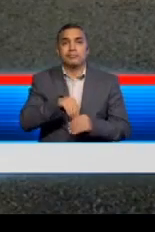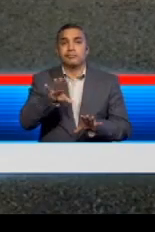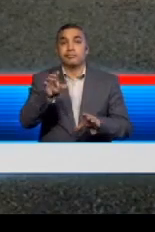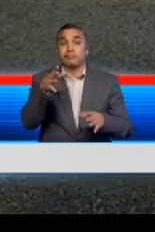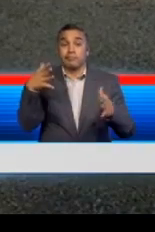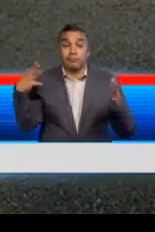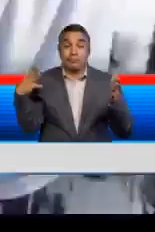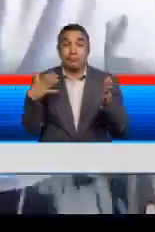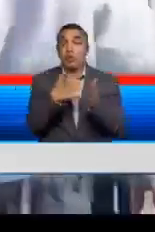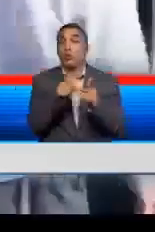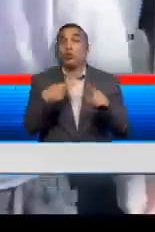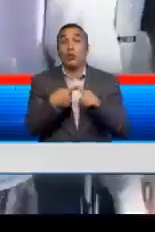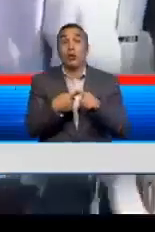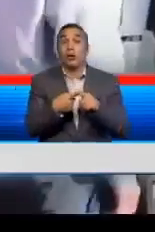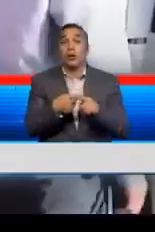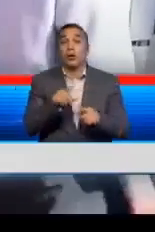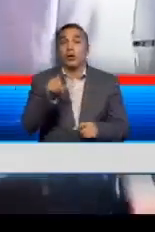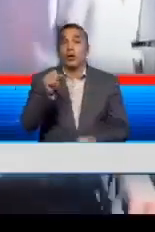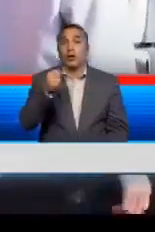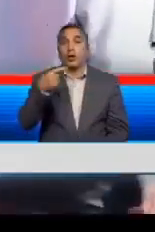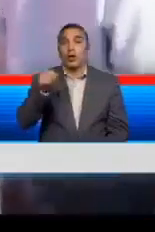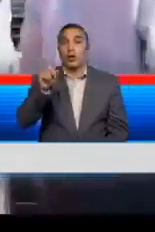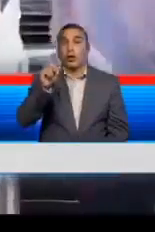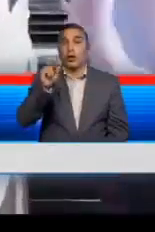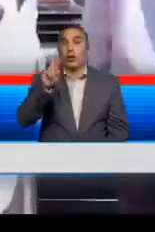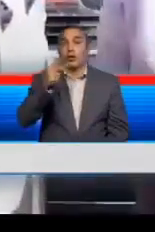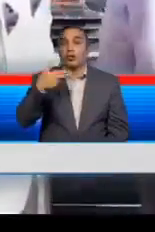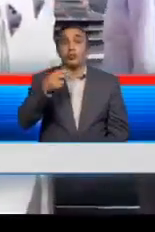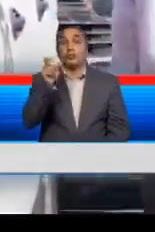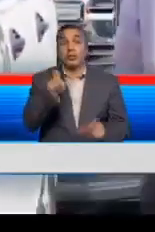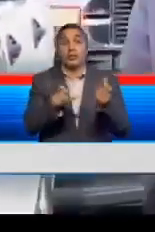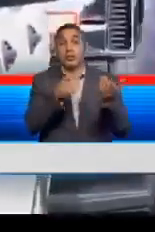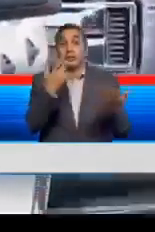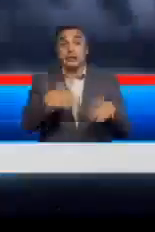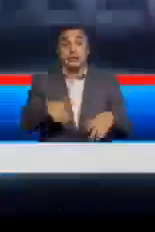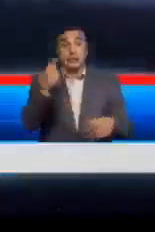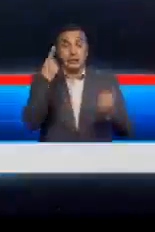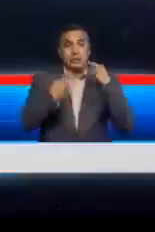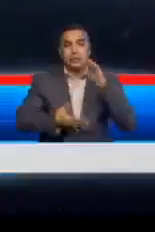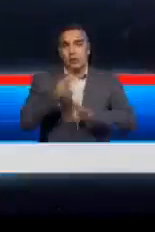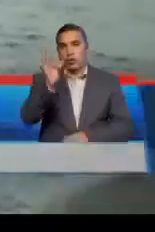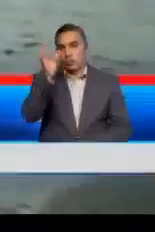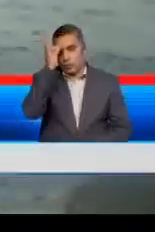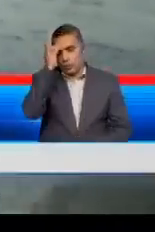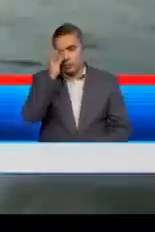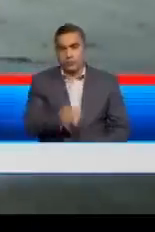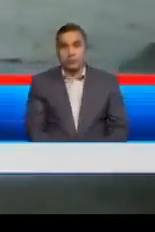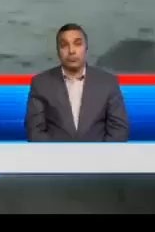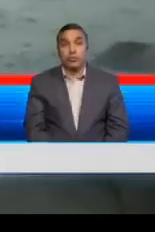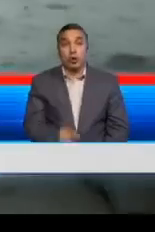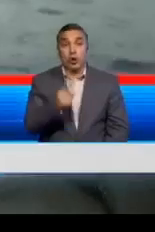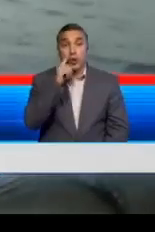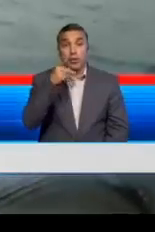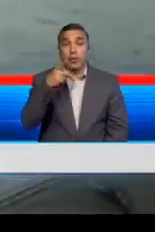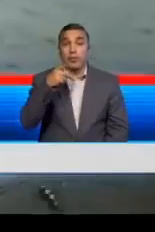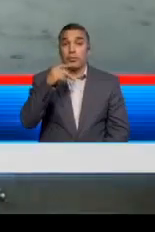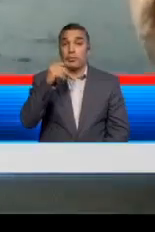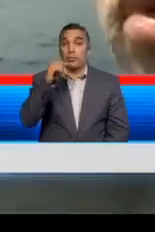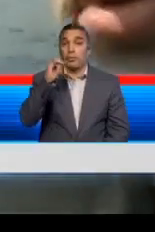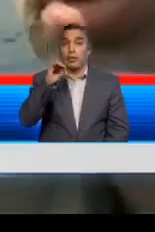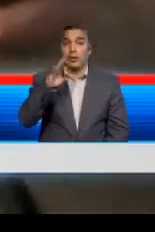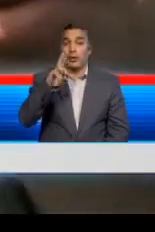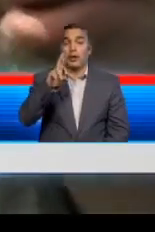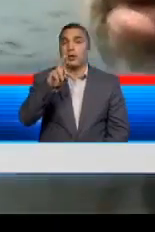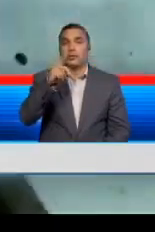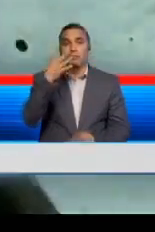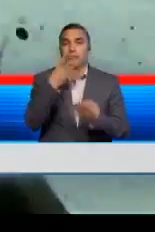que el accidente ocurrió en Lenderhurst. Los afectados fueron trasladados a un hospital. El danés Peter Madsen, condenado